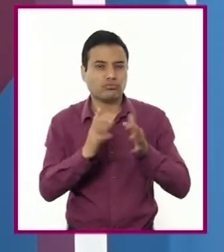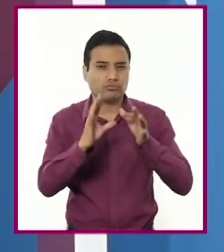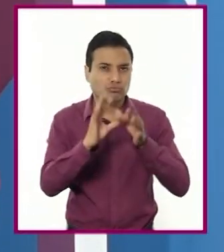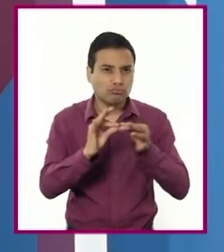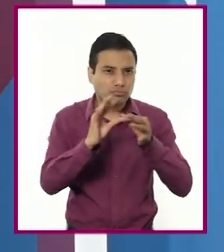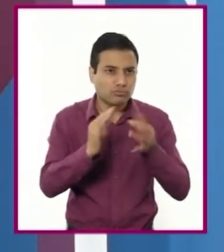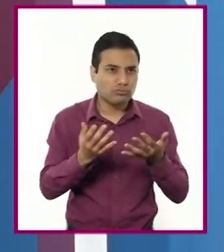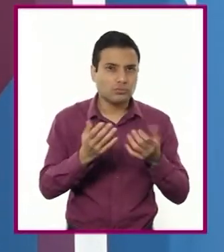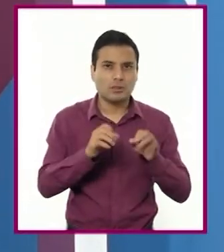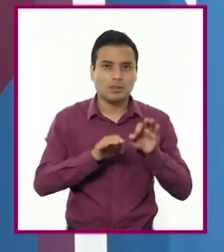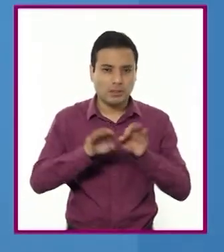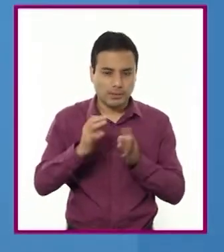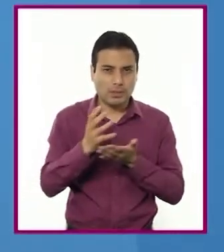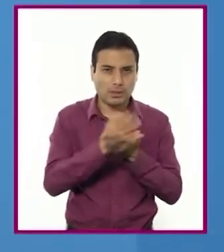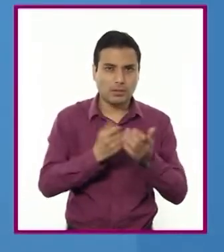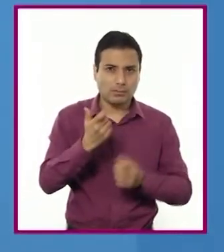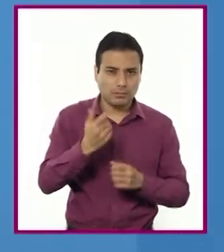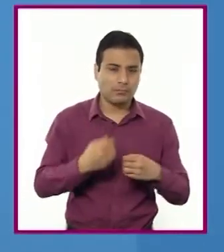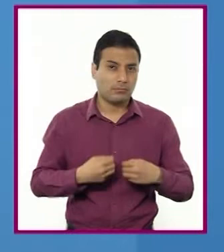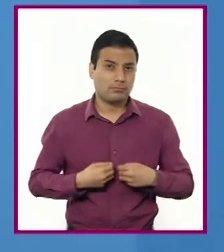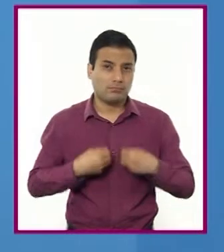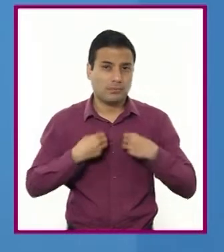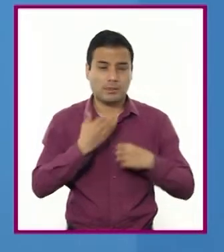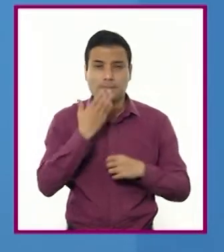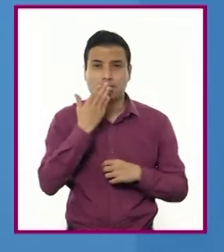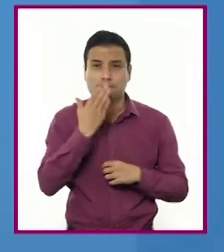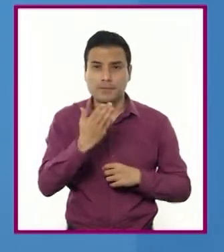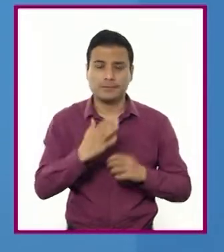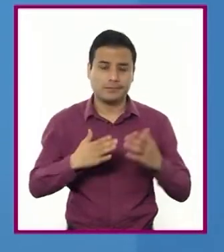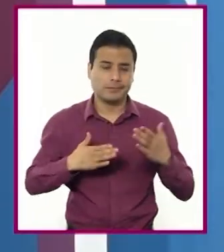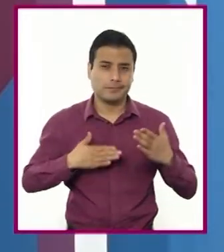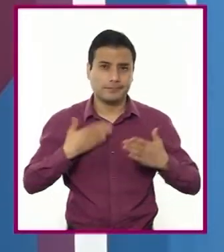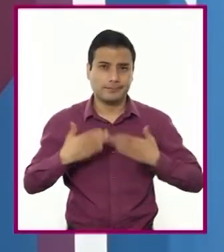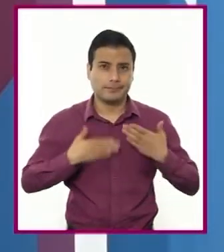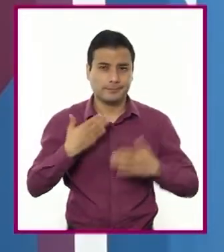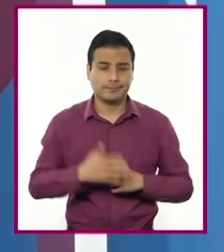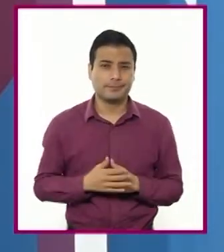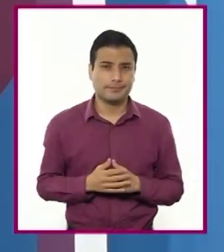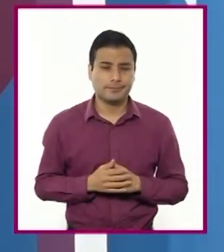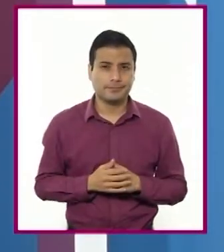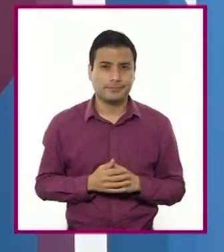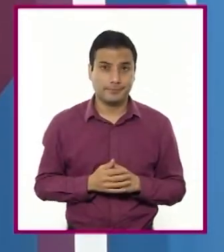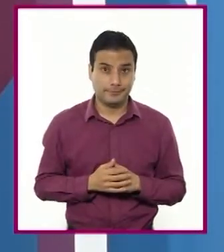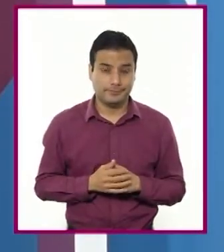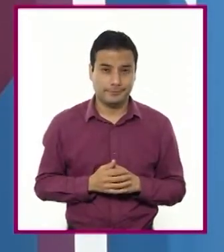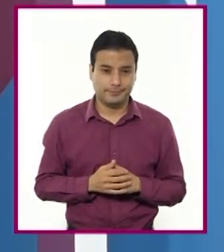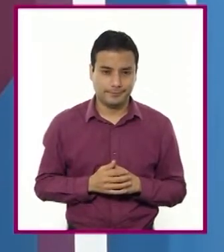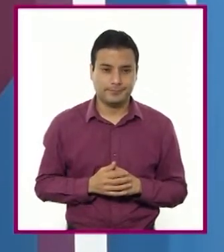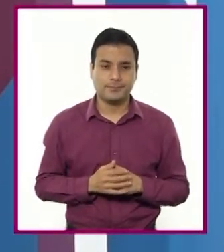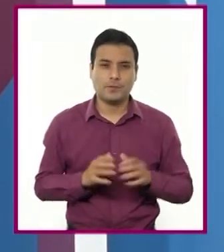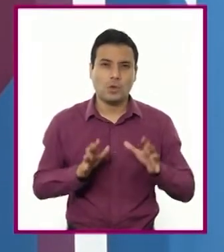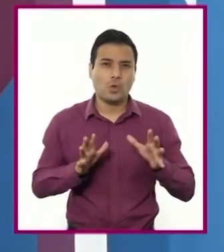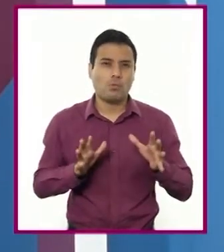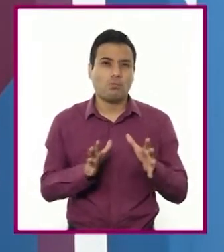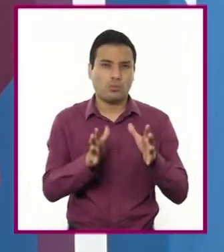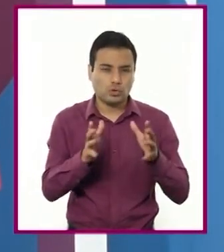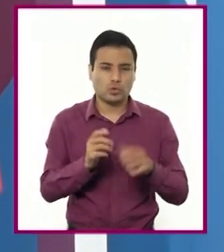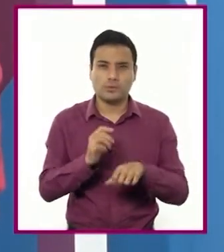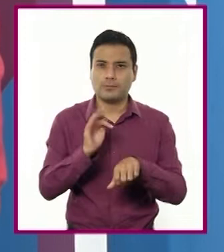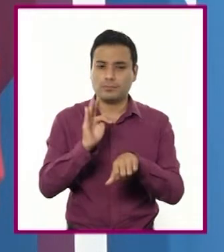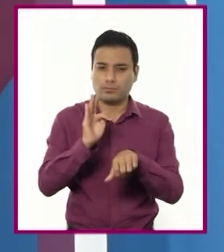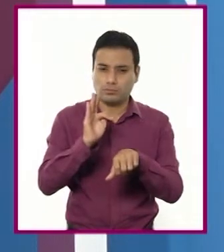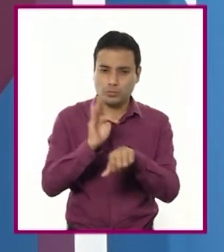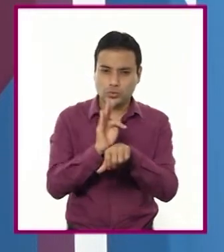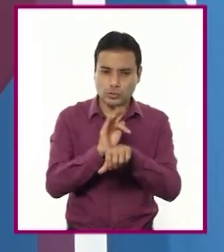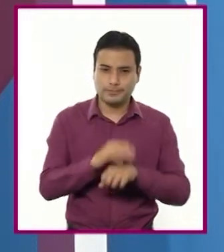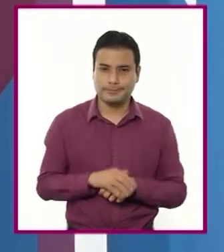el sustento y disfrutar de la vida. Sobre esta base, se puede considerar que la promoción, la protección